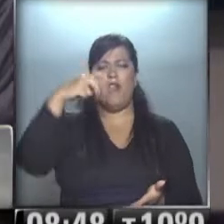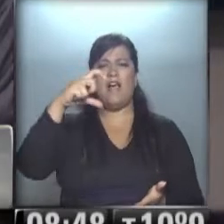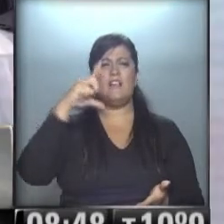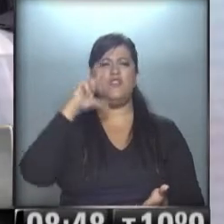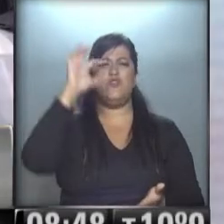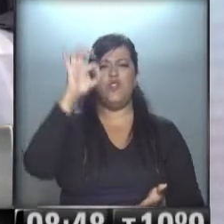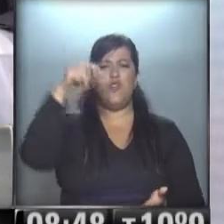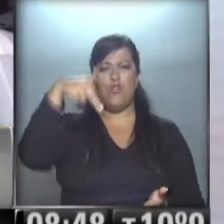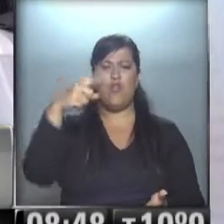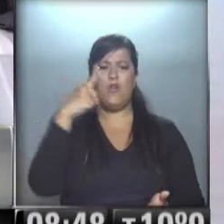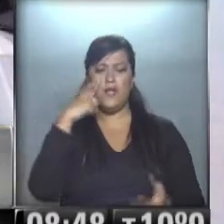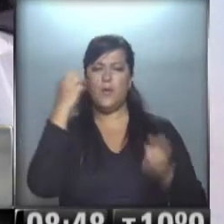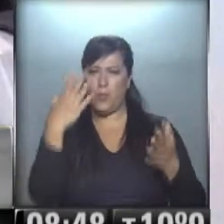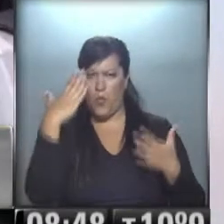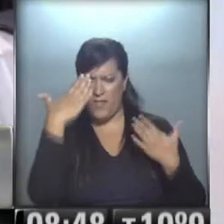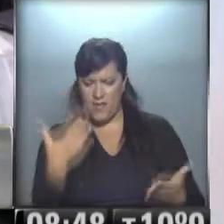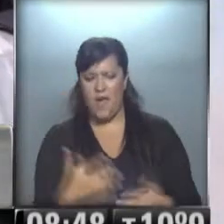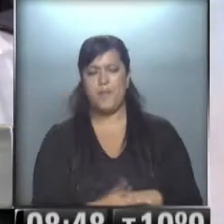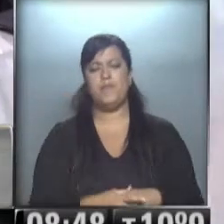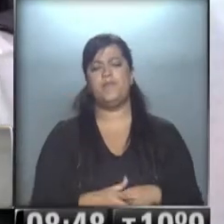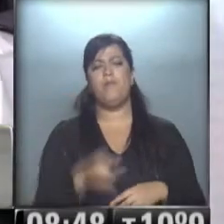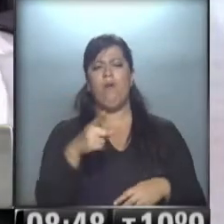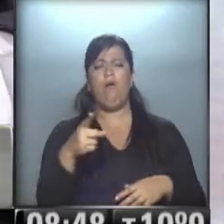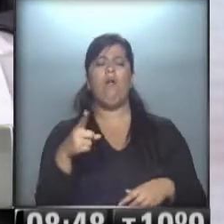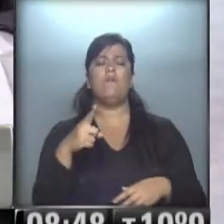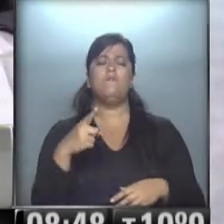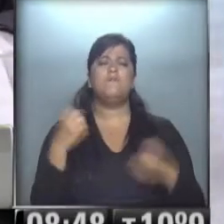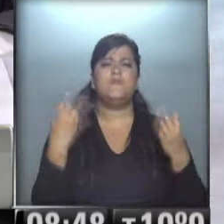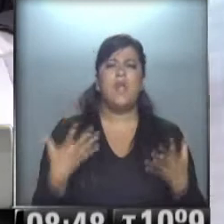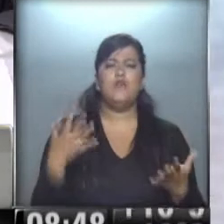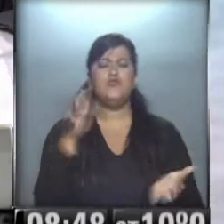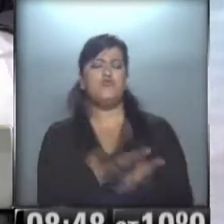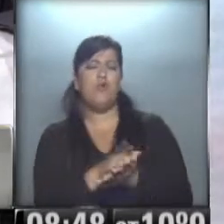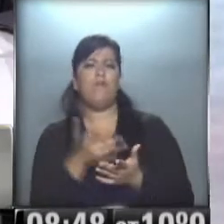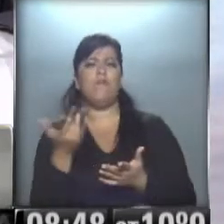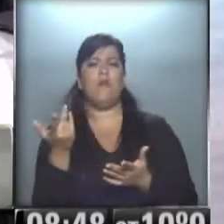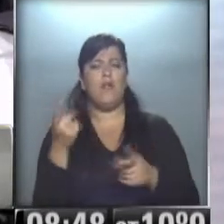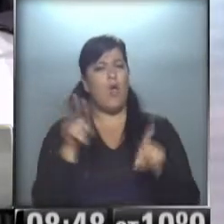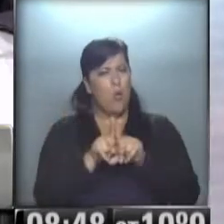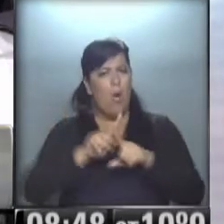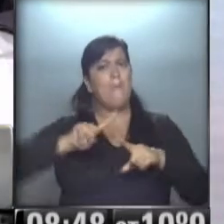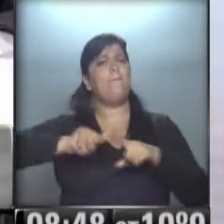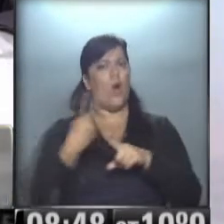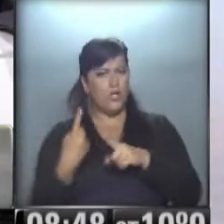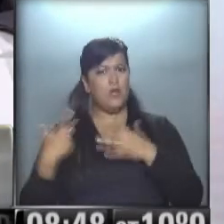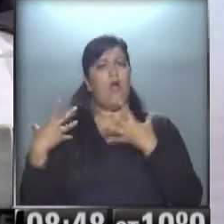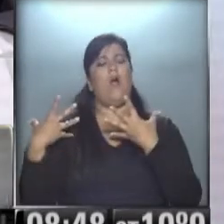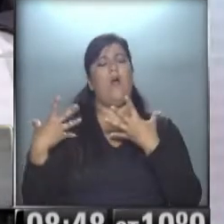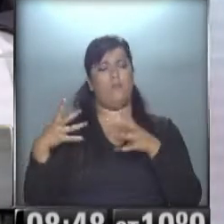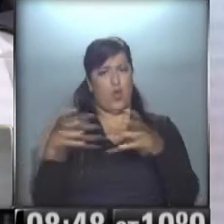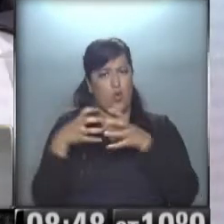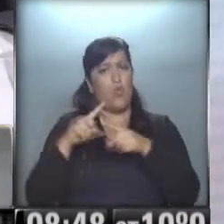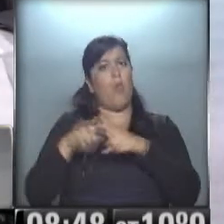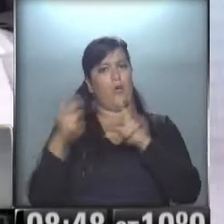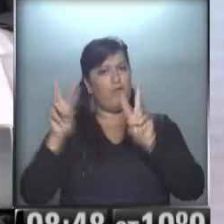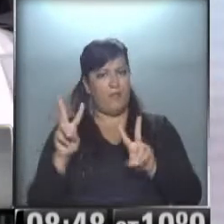tal, Fernando? Buenos días. ¿Cómo le va? Bueno, diputado, ¿cómo siguen estas alternativas, este respaldo político hacia el